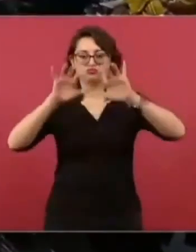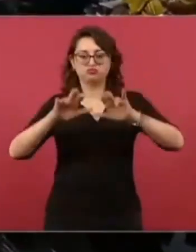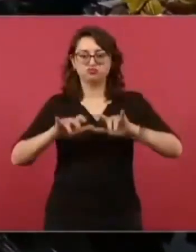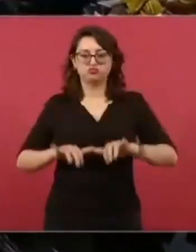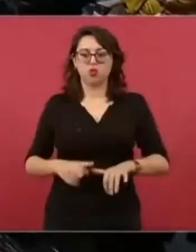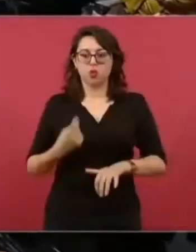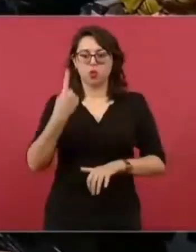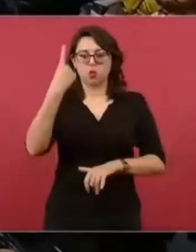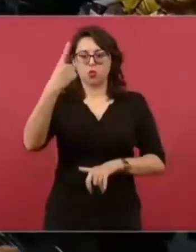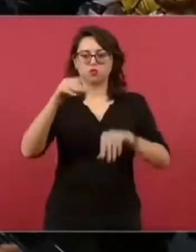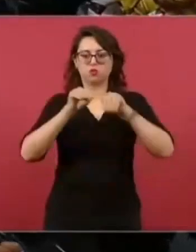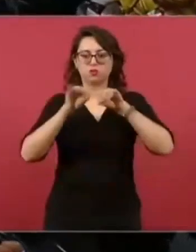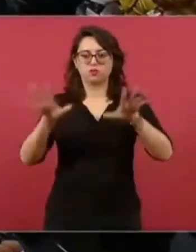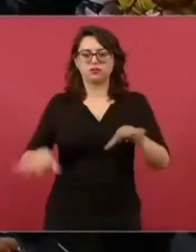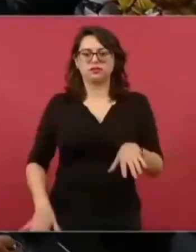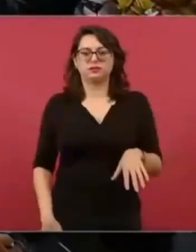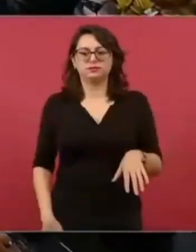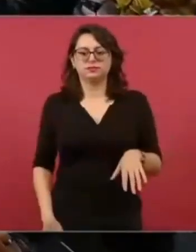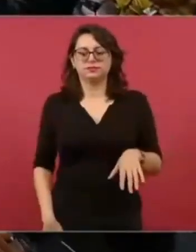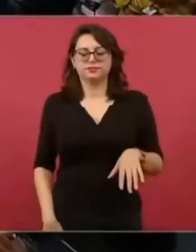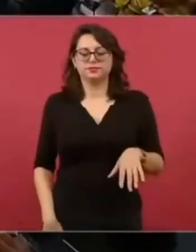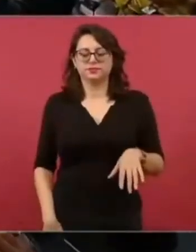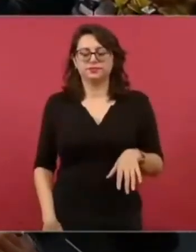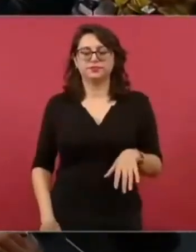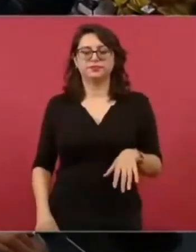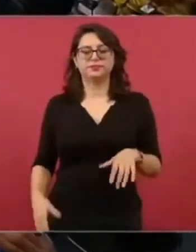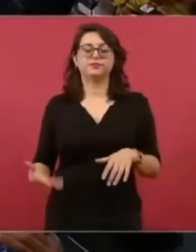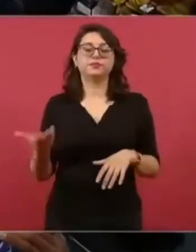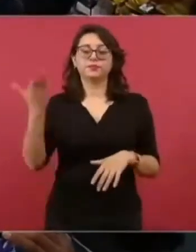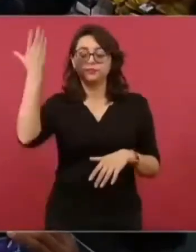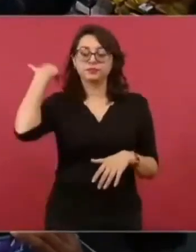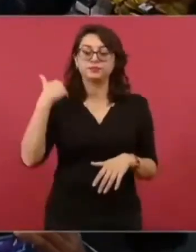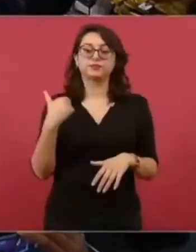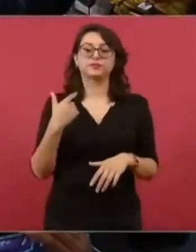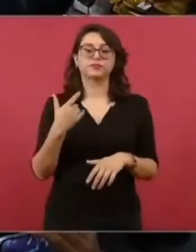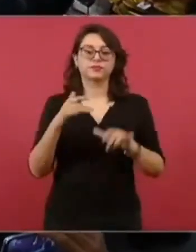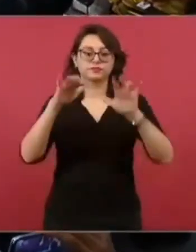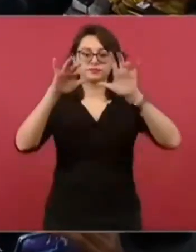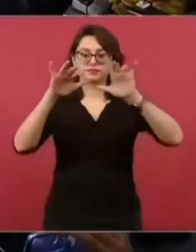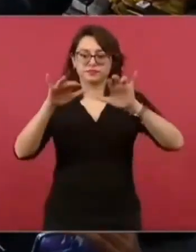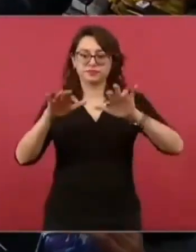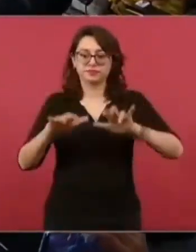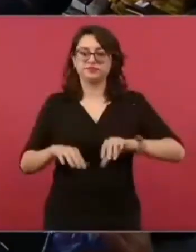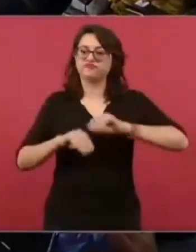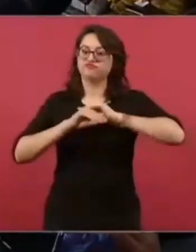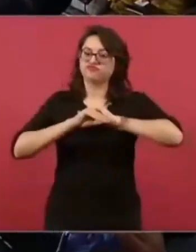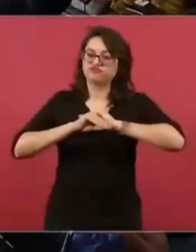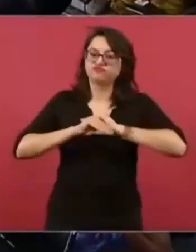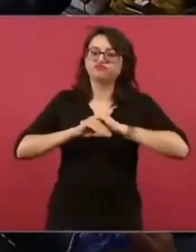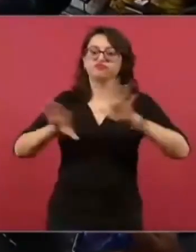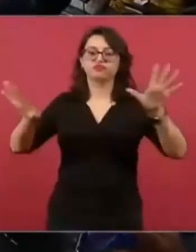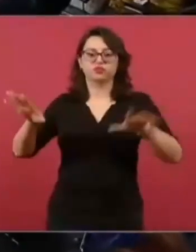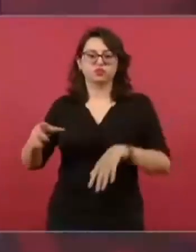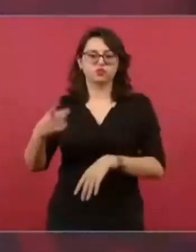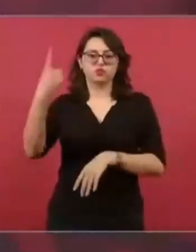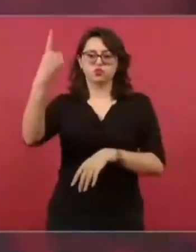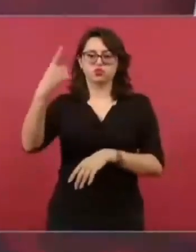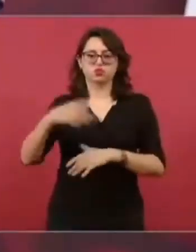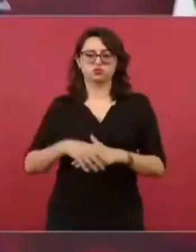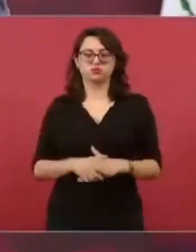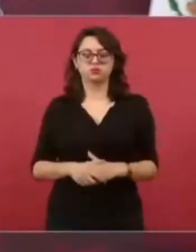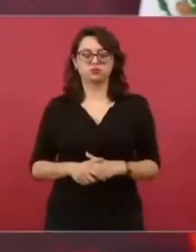boletín, todavía a nosotros nos tocó ver que ni